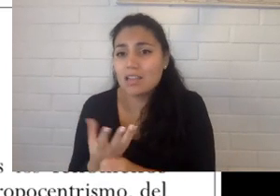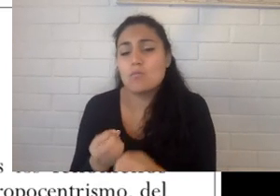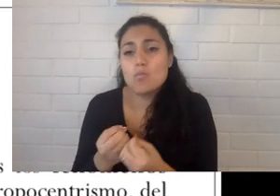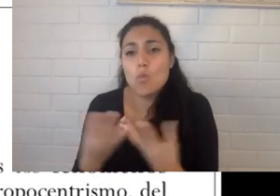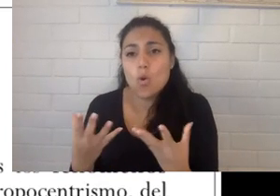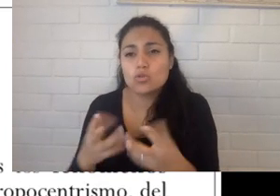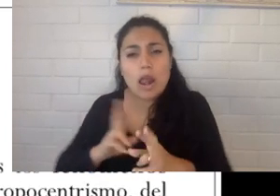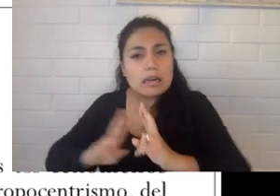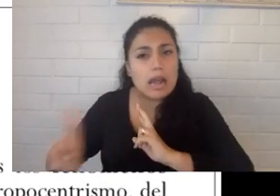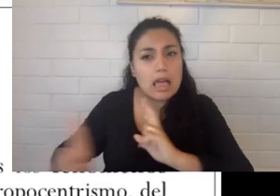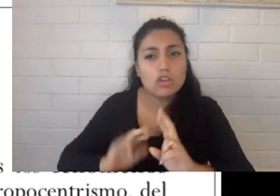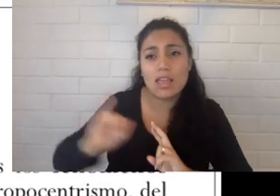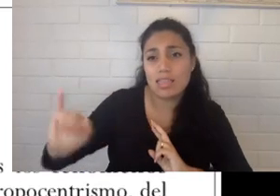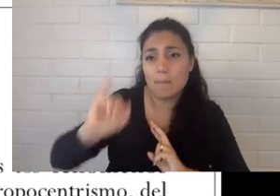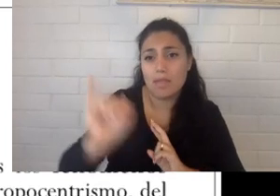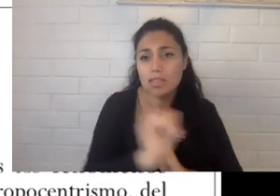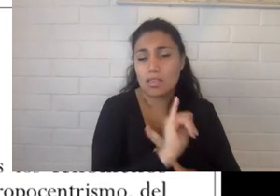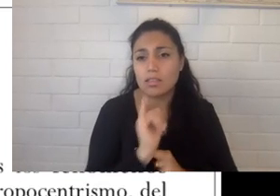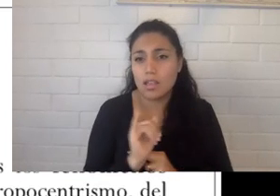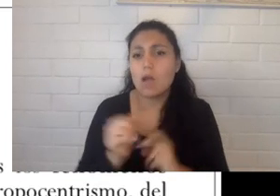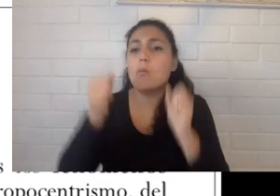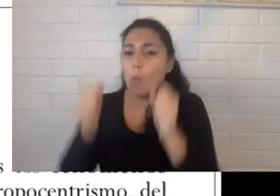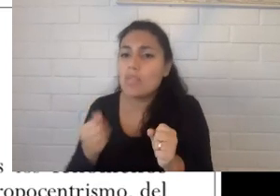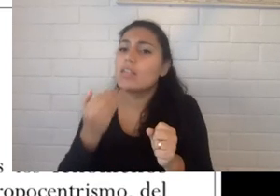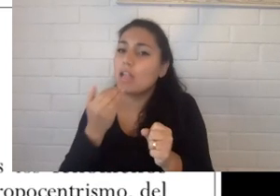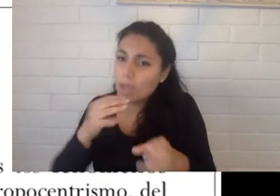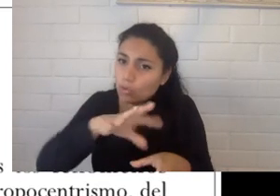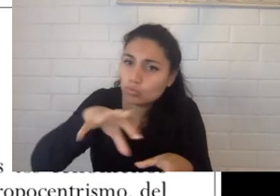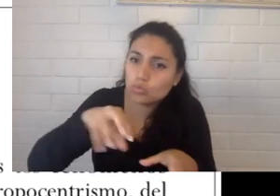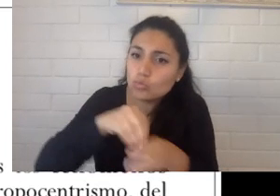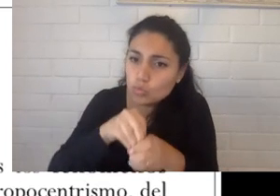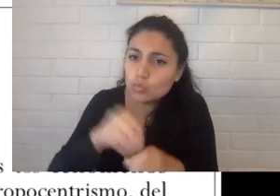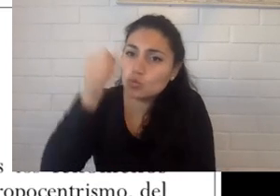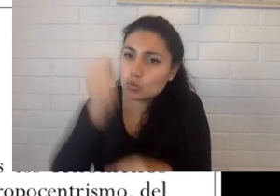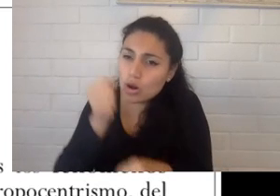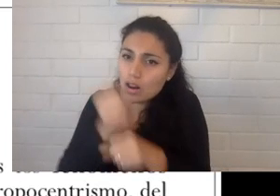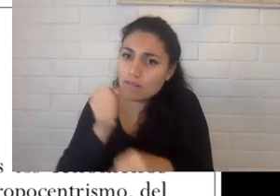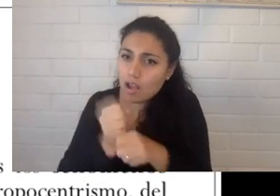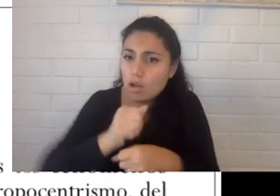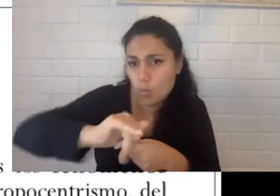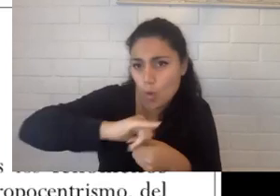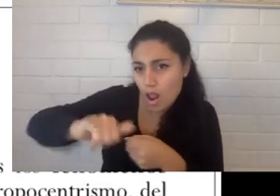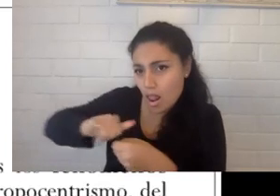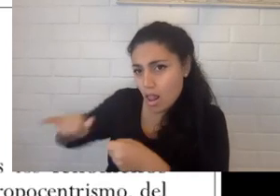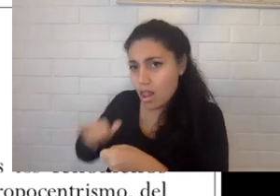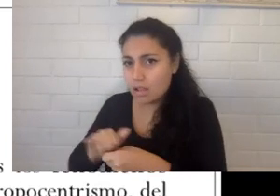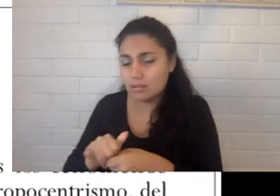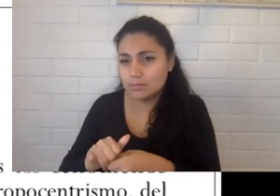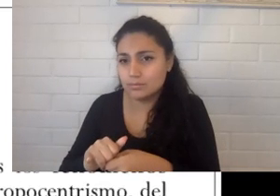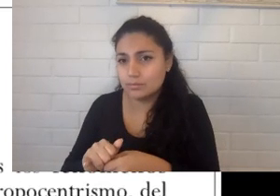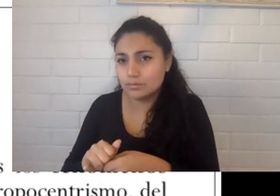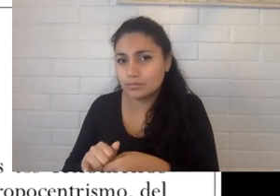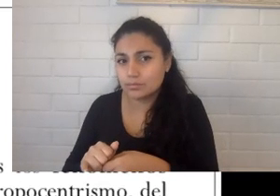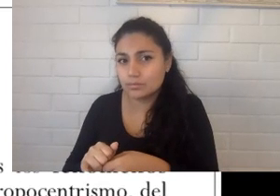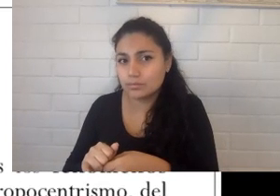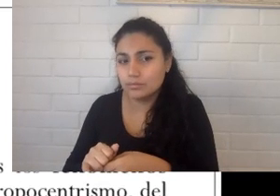tener una relación independiente, puedan trabajar de manera de igual a igual, desde